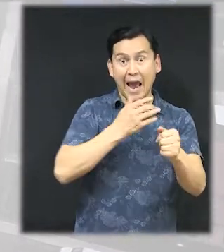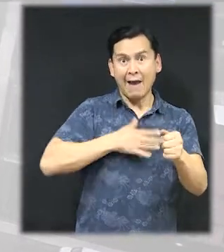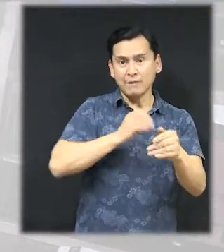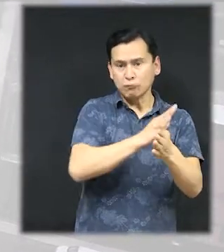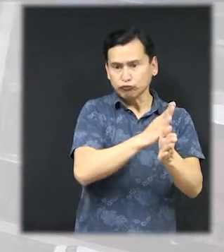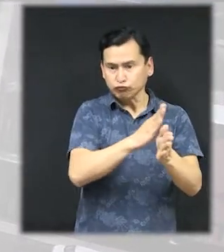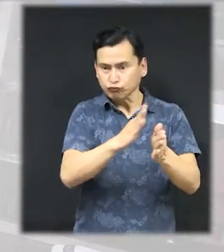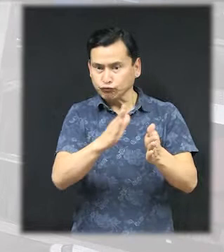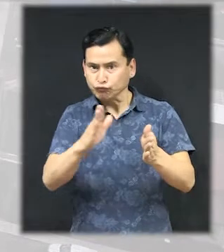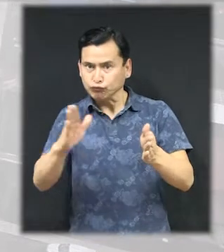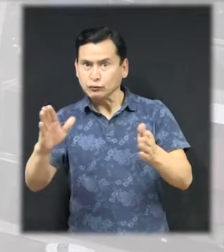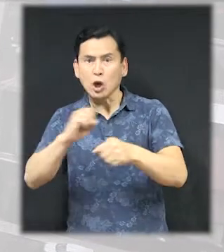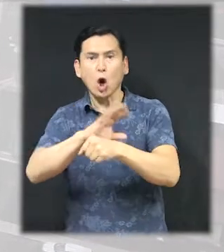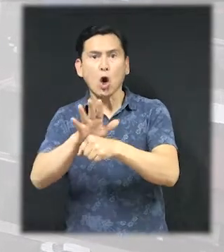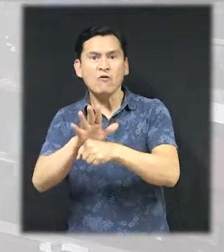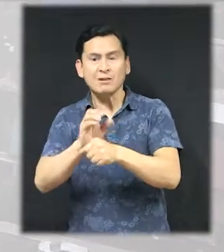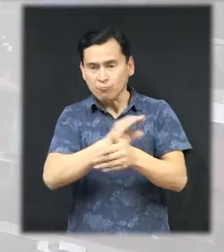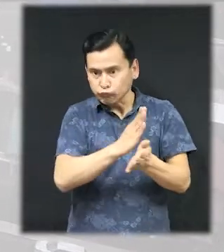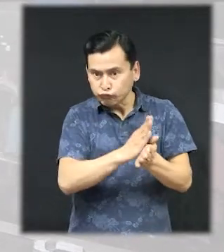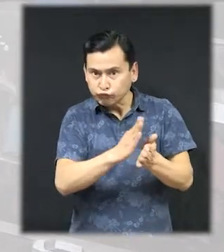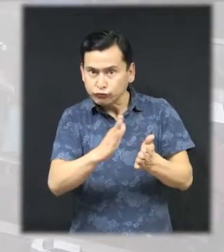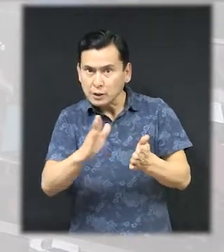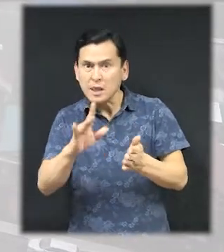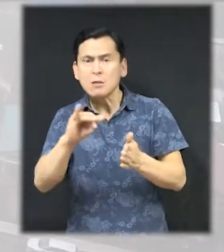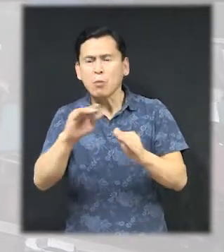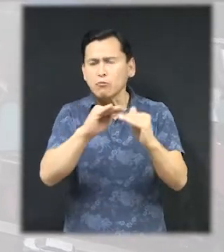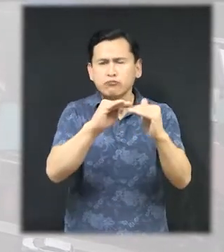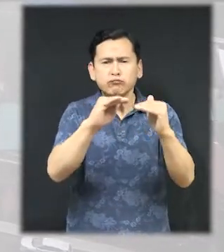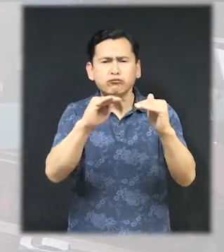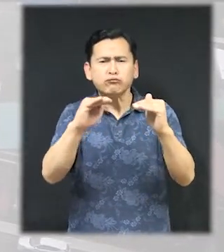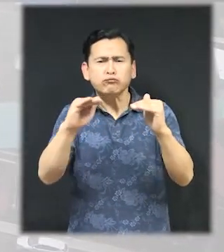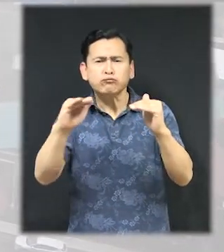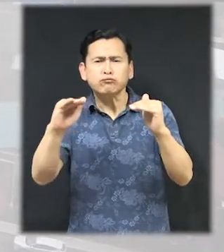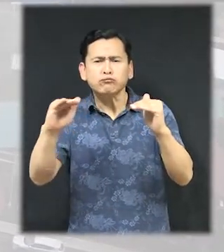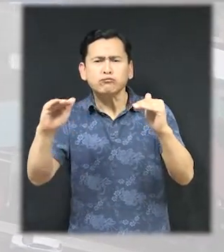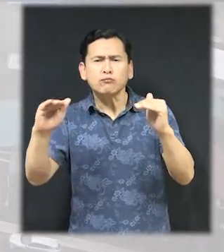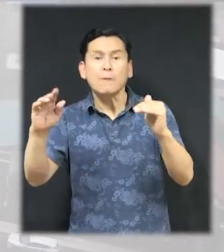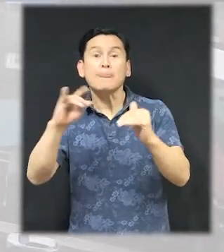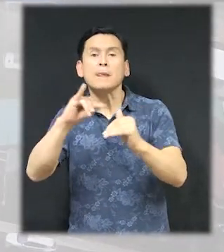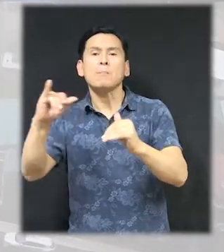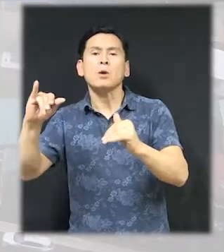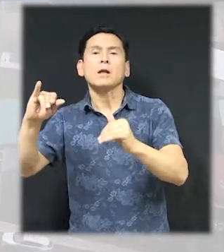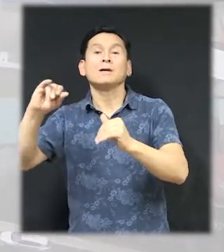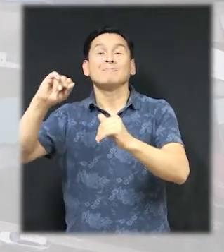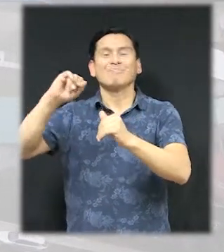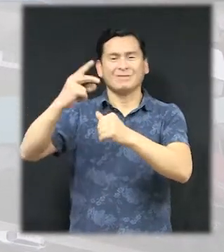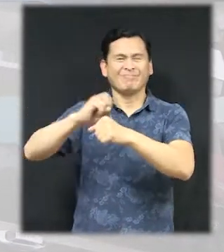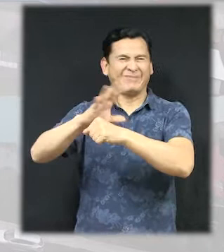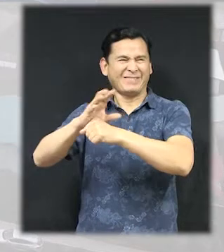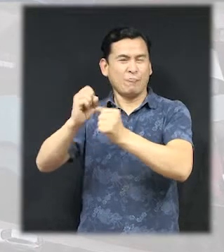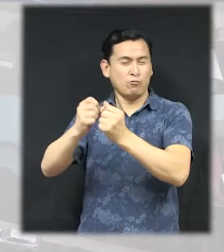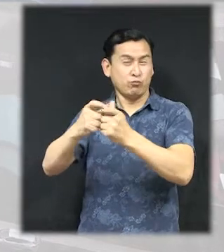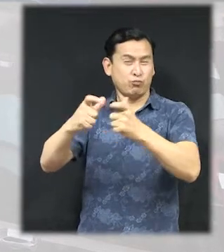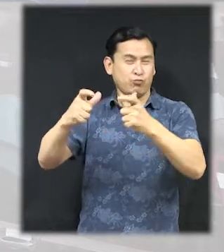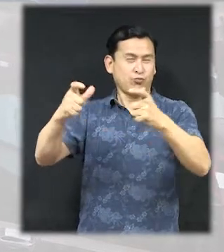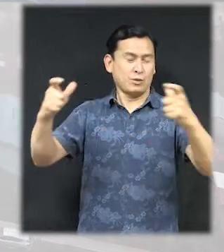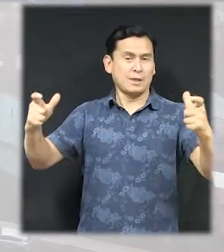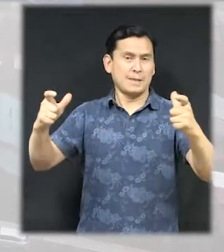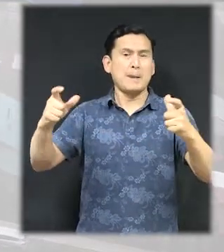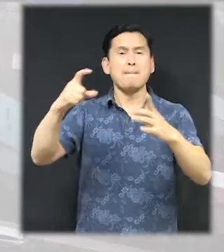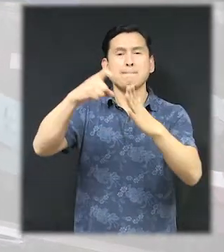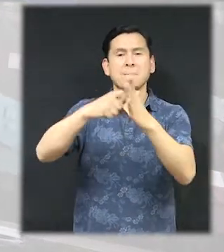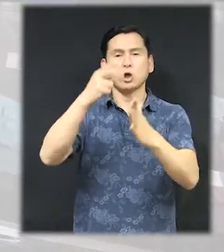mantiene constante y vuelve a caer en la primera ola pandémica que afectó duramente la región, que fue durante el mes de